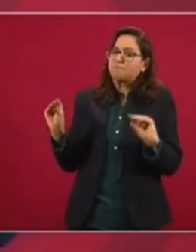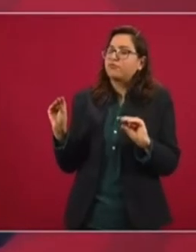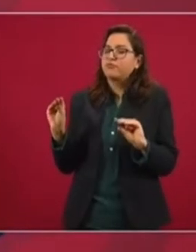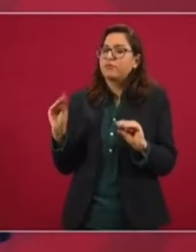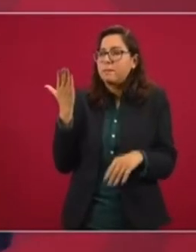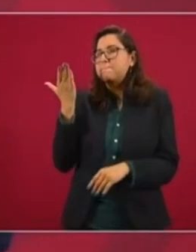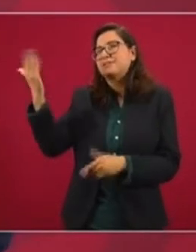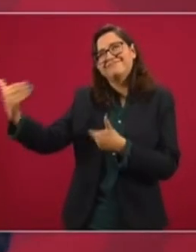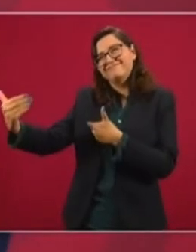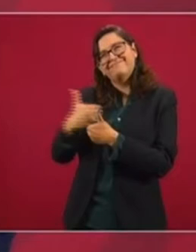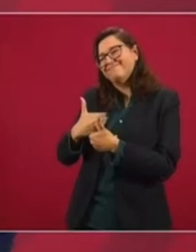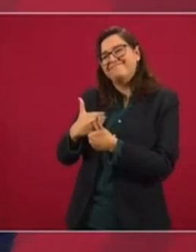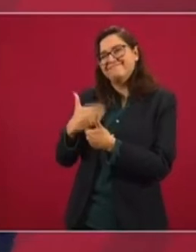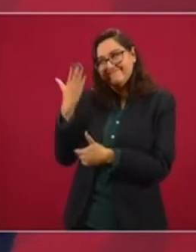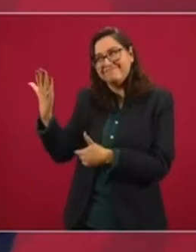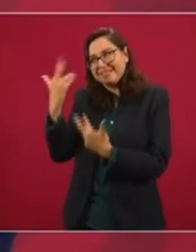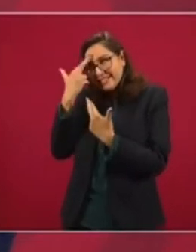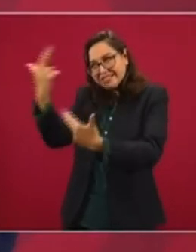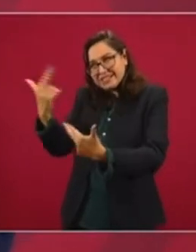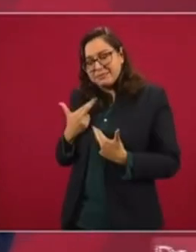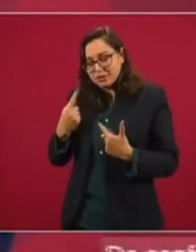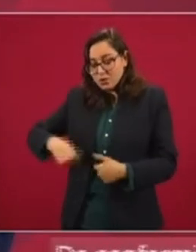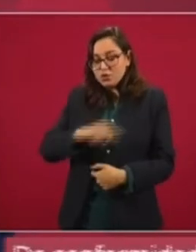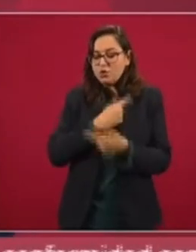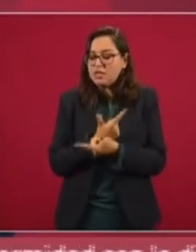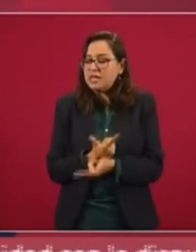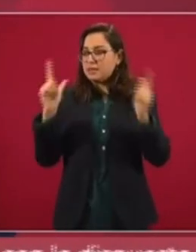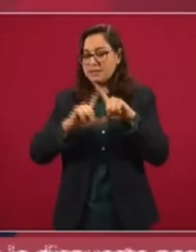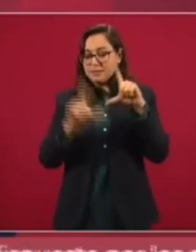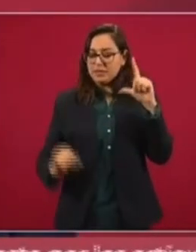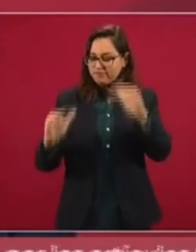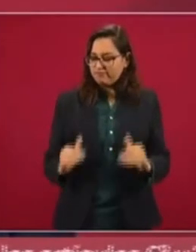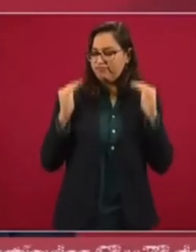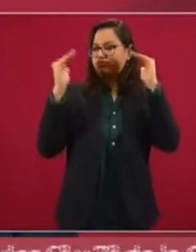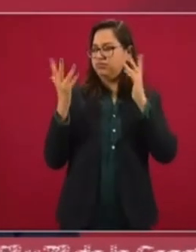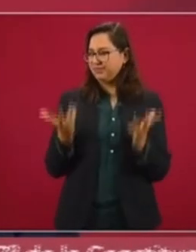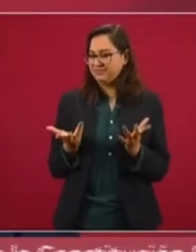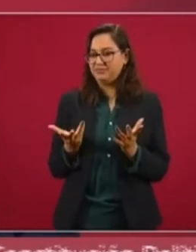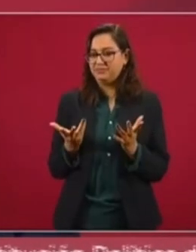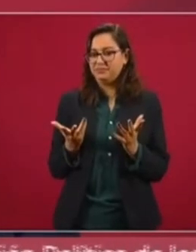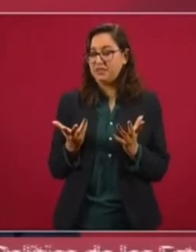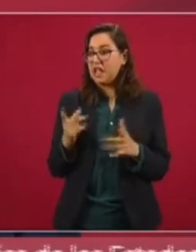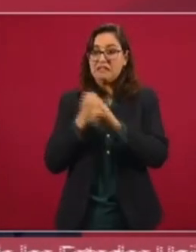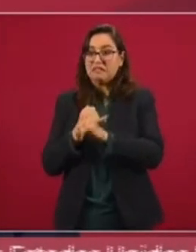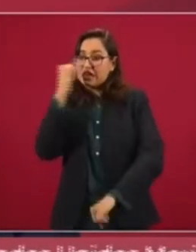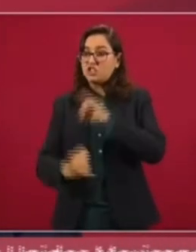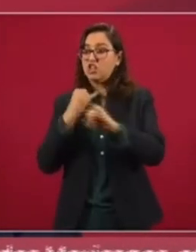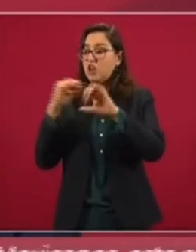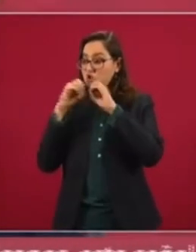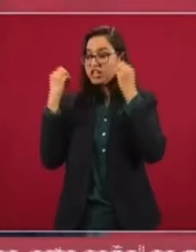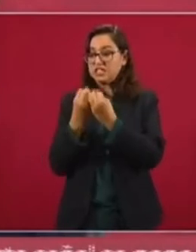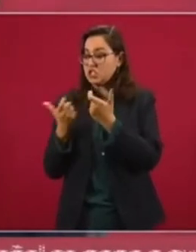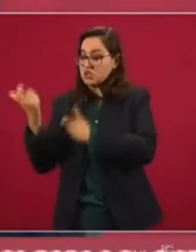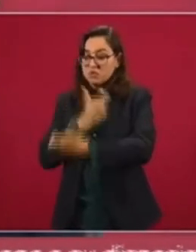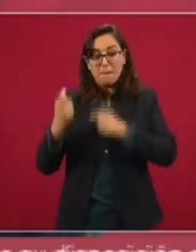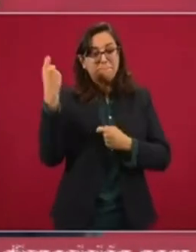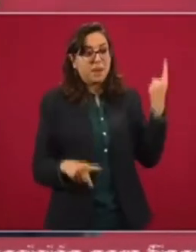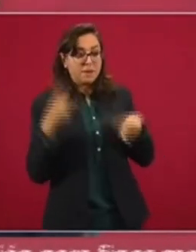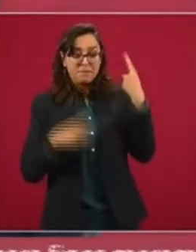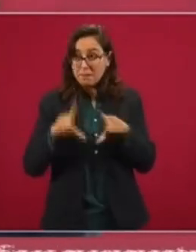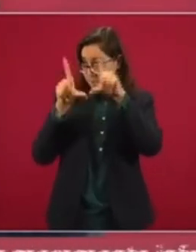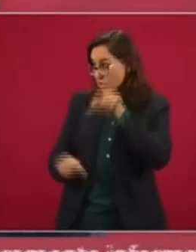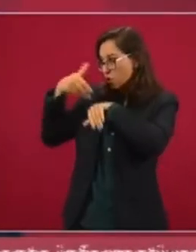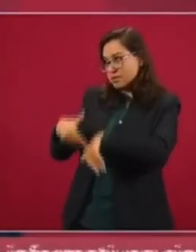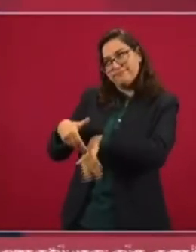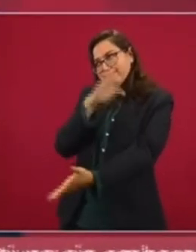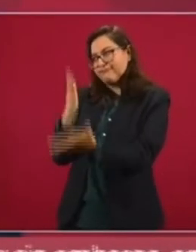pedimos es que nos respeten, que somos libres y somos soberanos, y que ya no son los organismos financieros internacionales los que dictan la política económica en